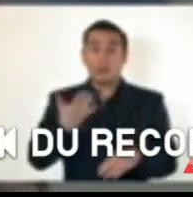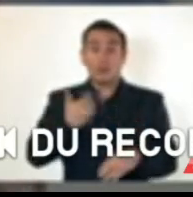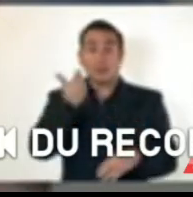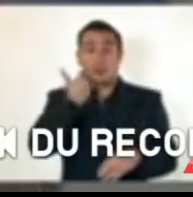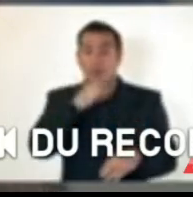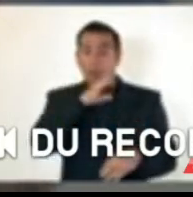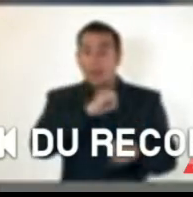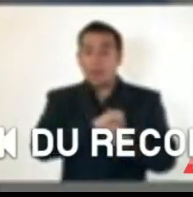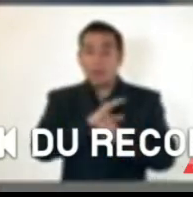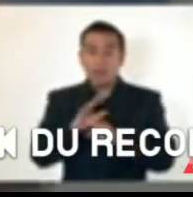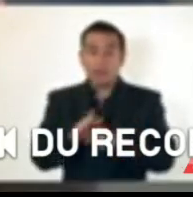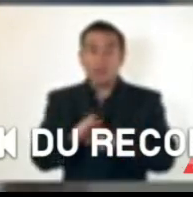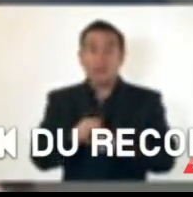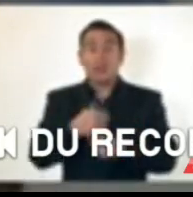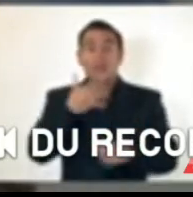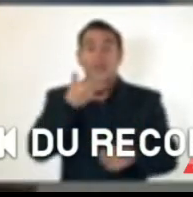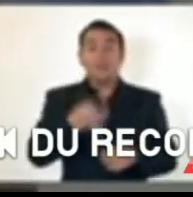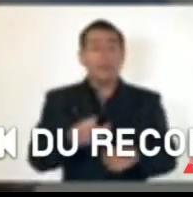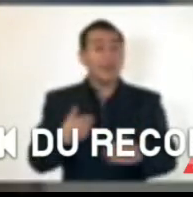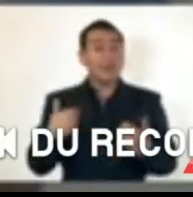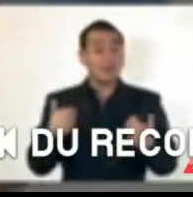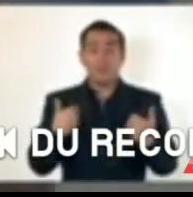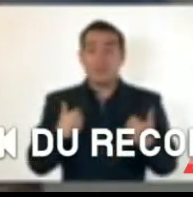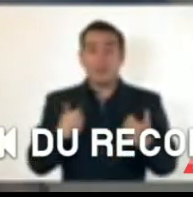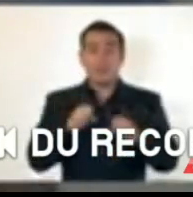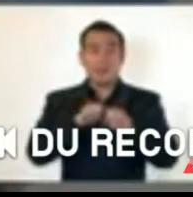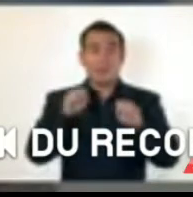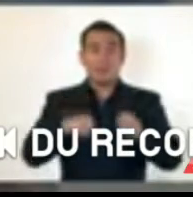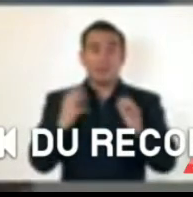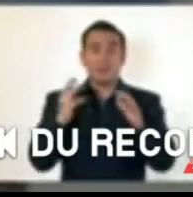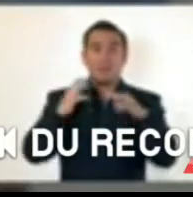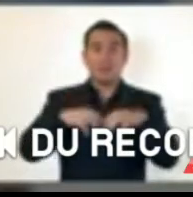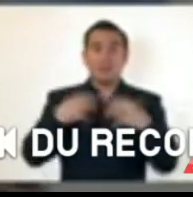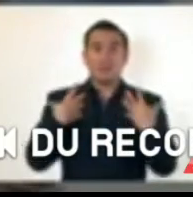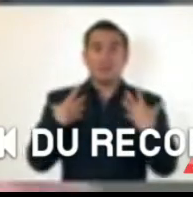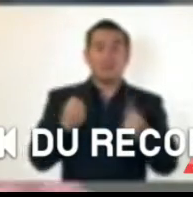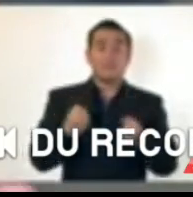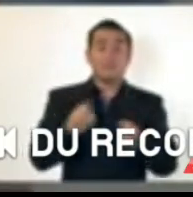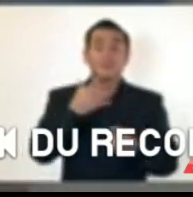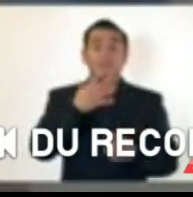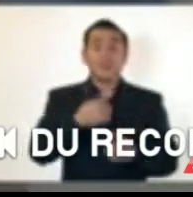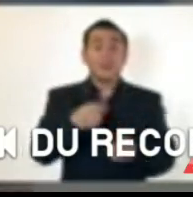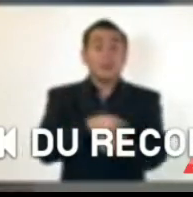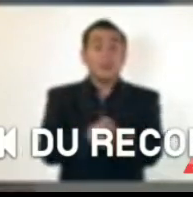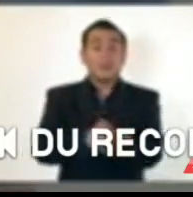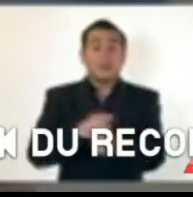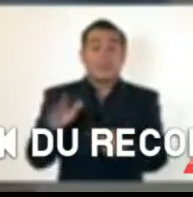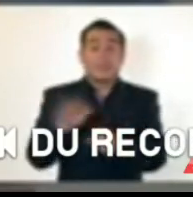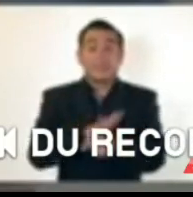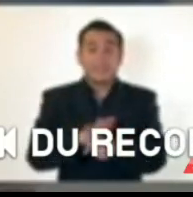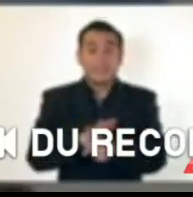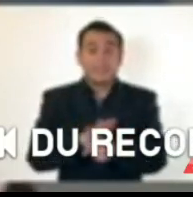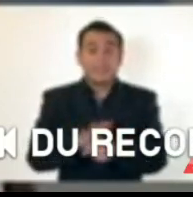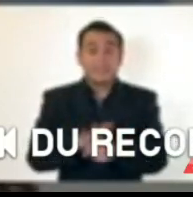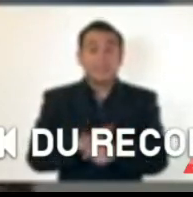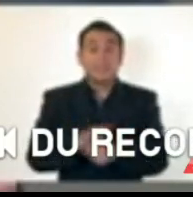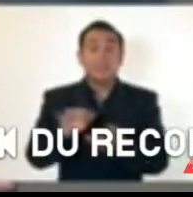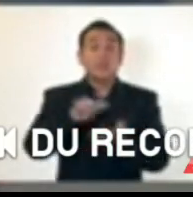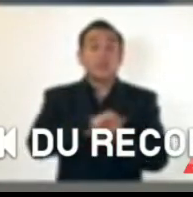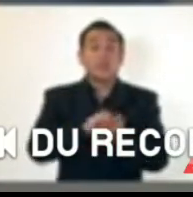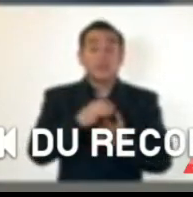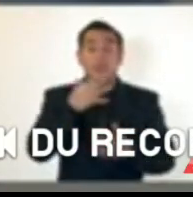porque llamamos y nos dicen, no, mire, tómese Tylenol y espere, hasta que no esté grave no venga al hospital porque aquí no hay cupo.